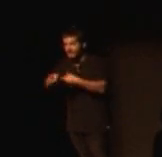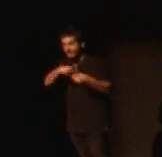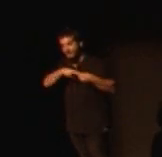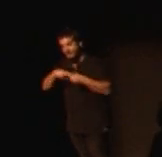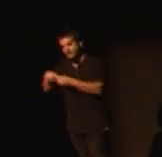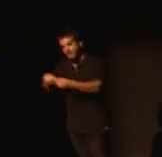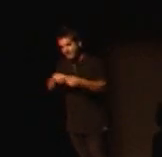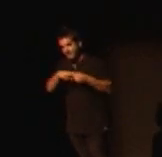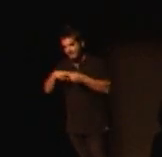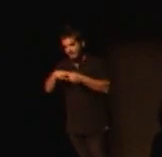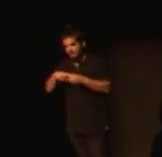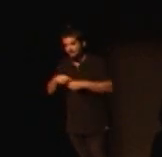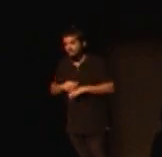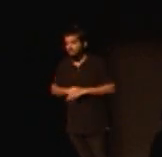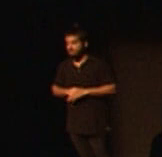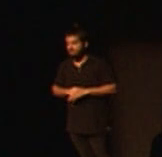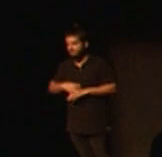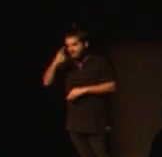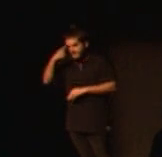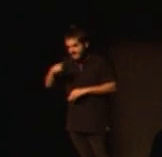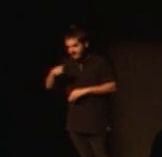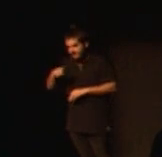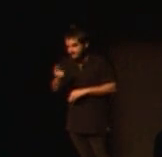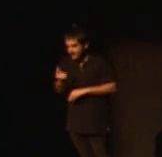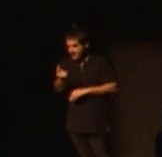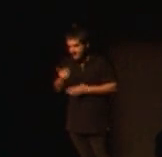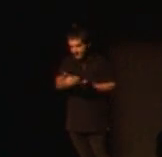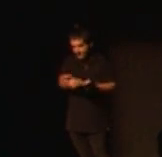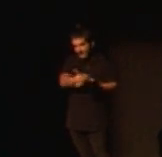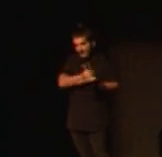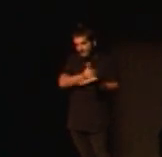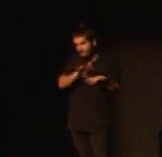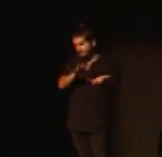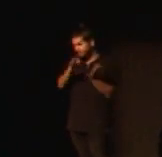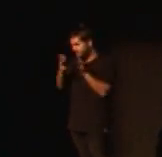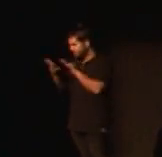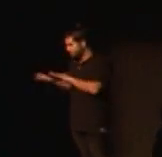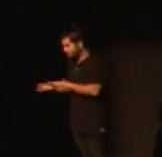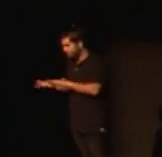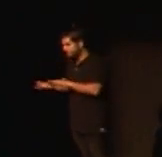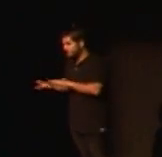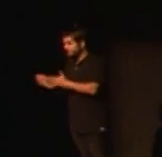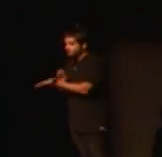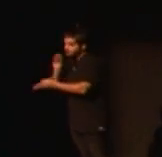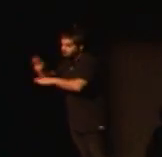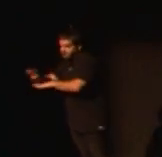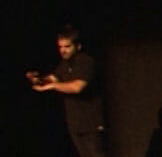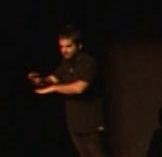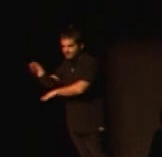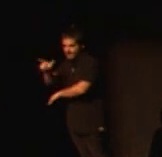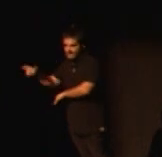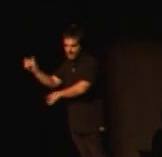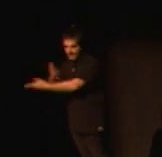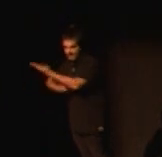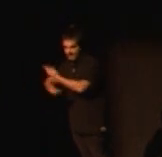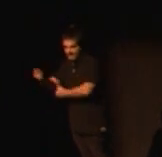que el empleo de lo que recaudamos es tangible, es visible, y nosotros no podemos fallar a esa sociedad, y